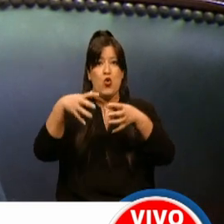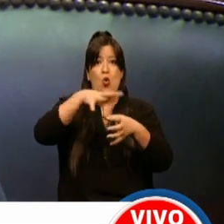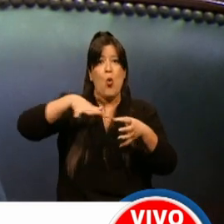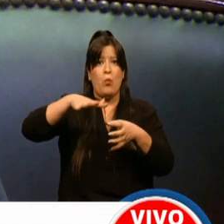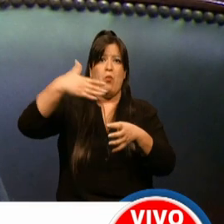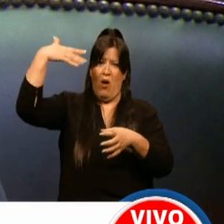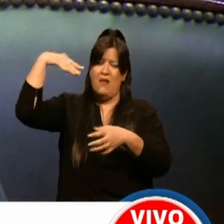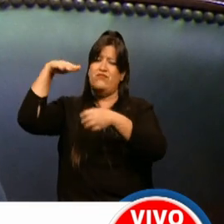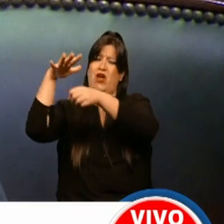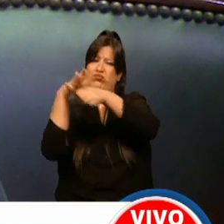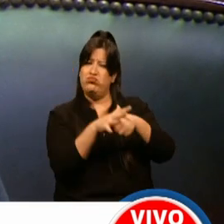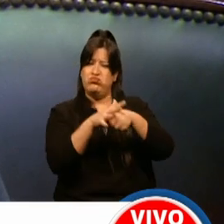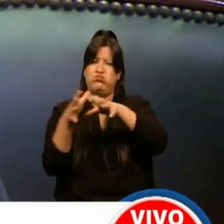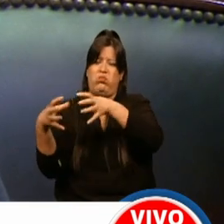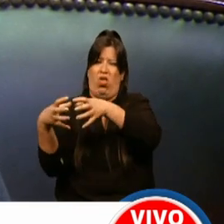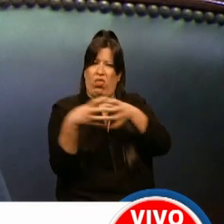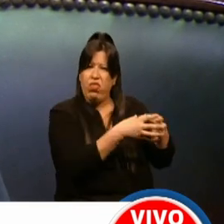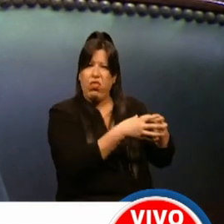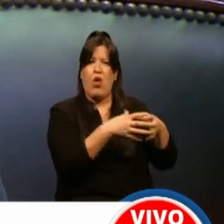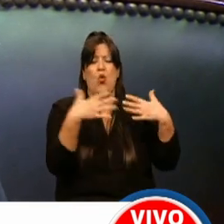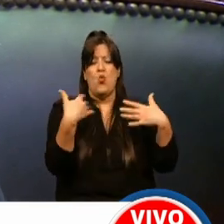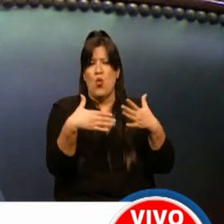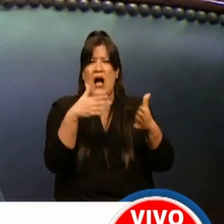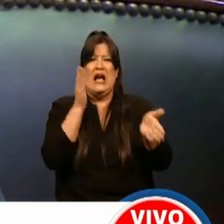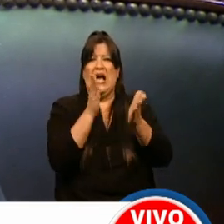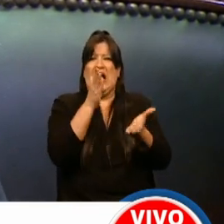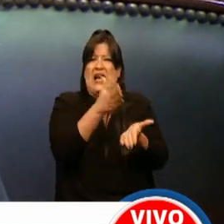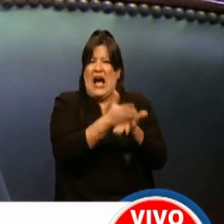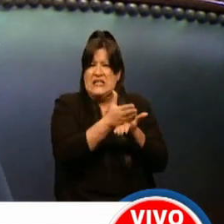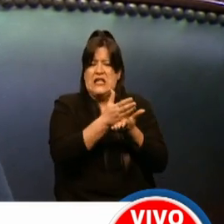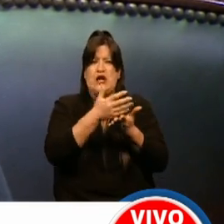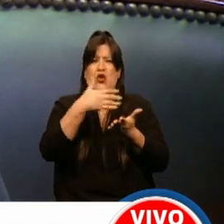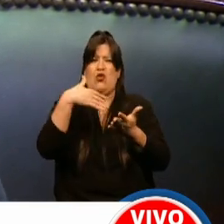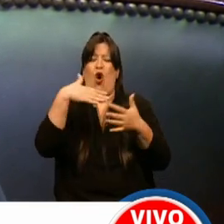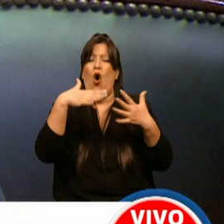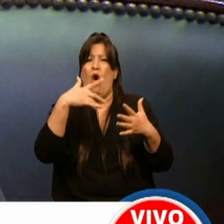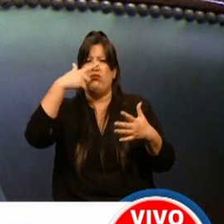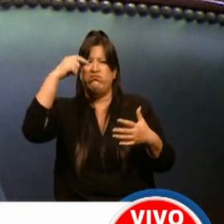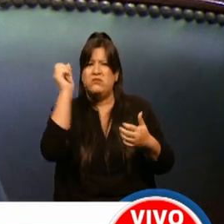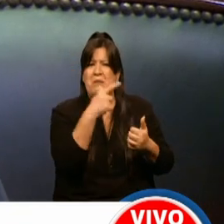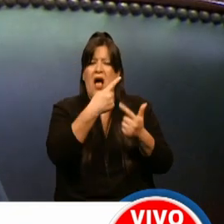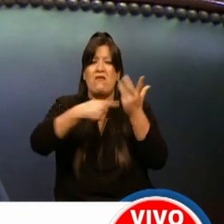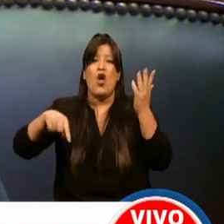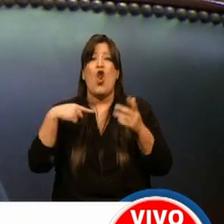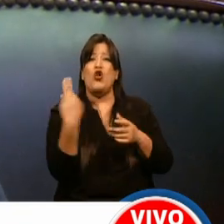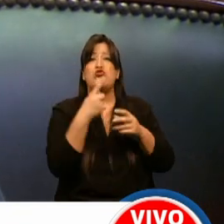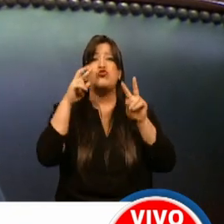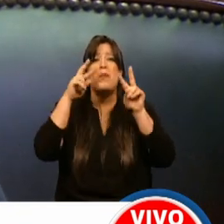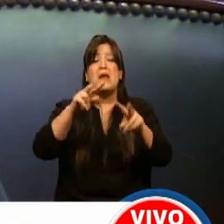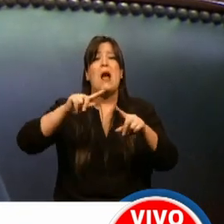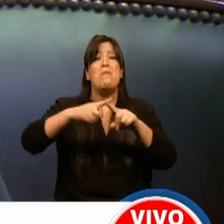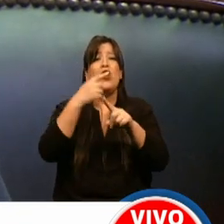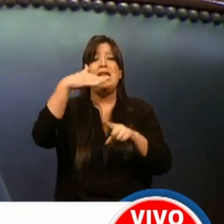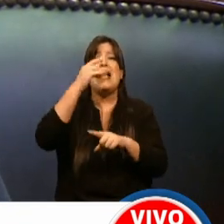excluido y fue castigado y fue marginado porque mirábamos la política de la